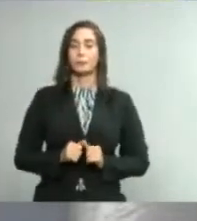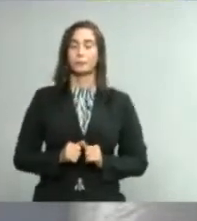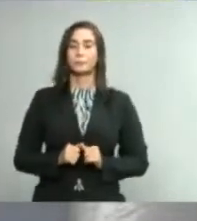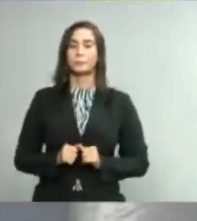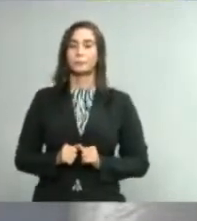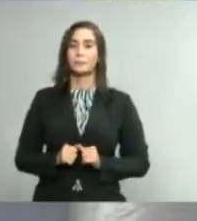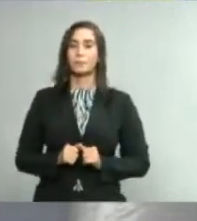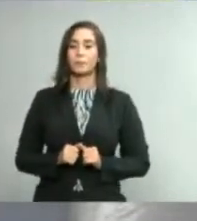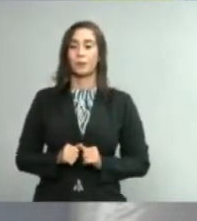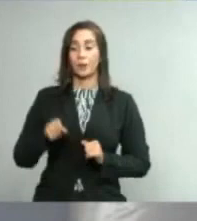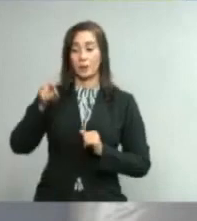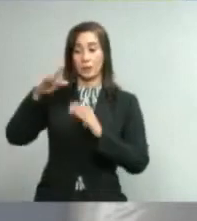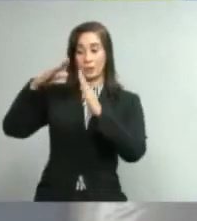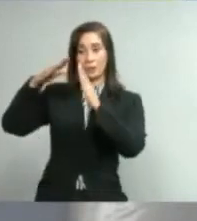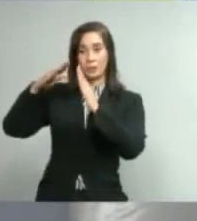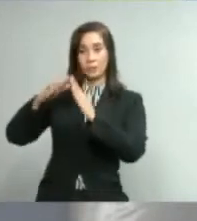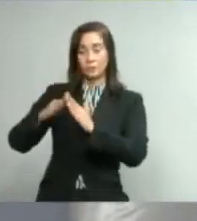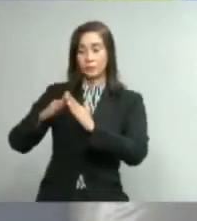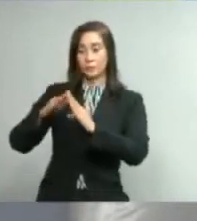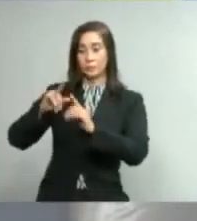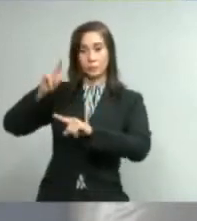el